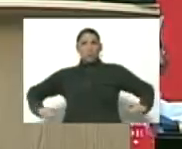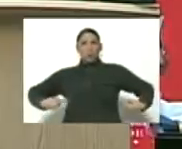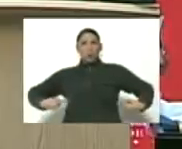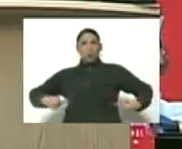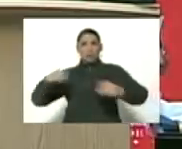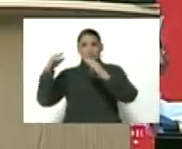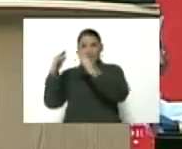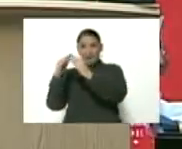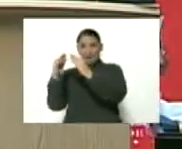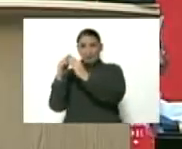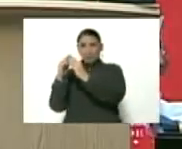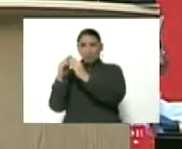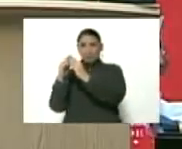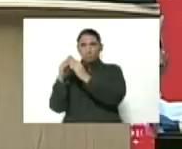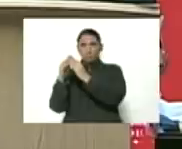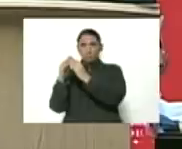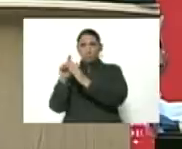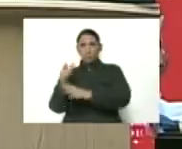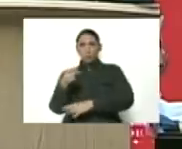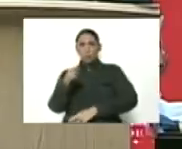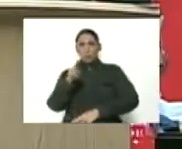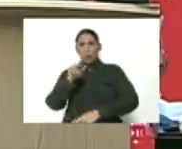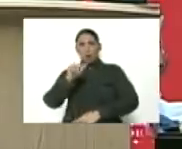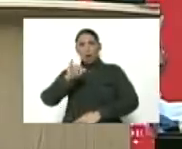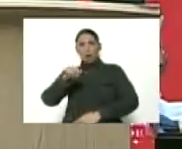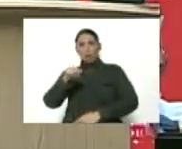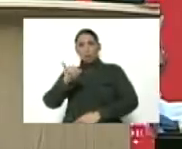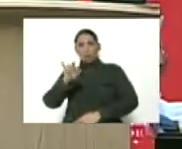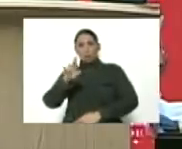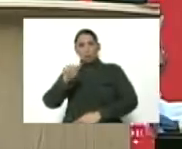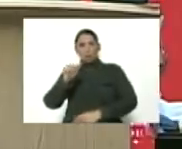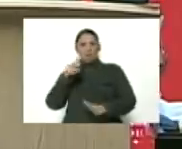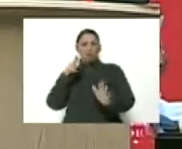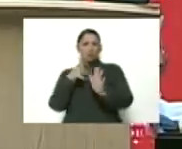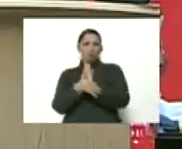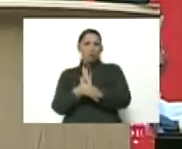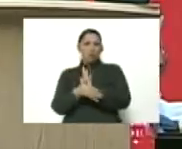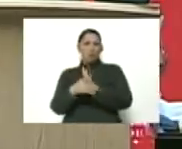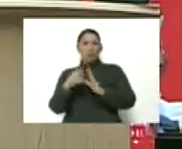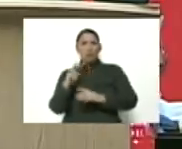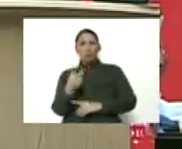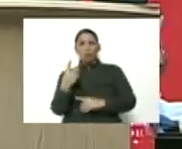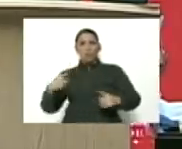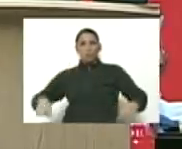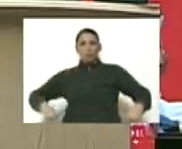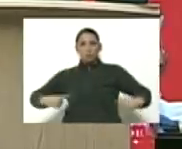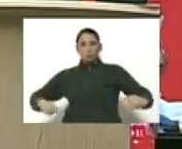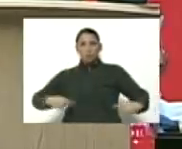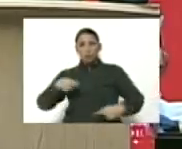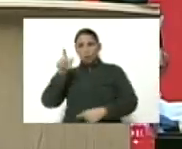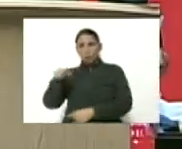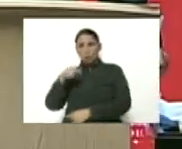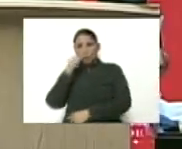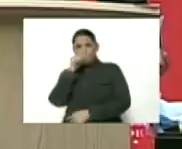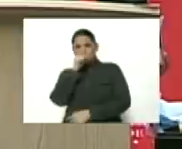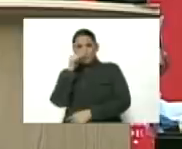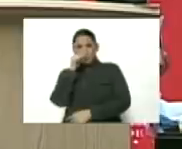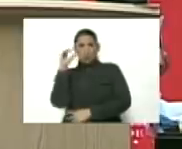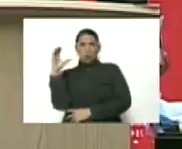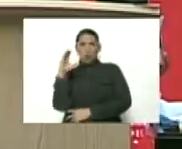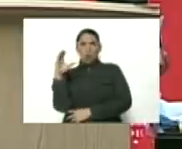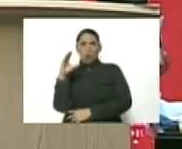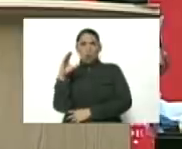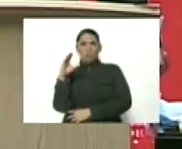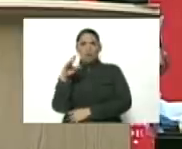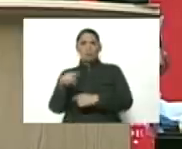finca en La Guajira, y se refería, por supuesto, a Doble Rueda, el narcotraficante colombiano.